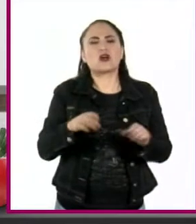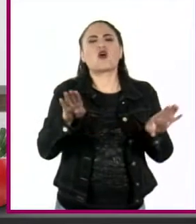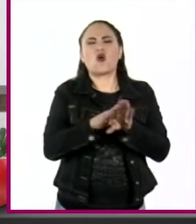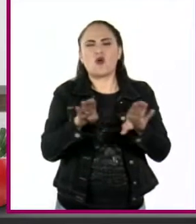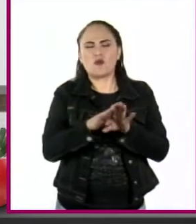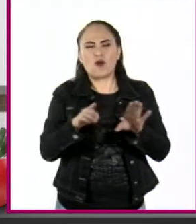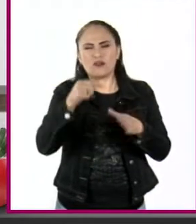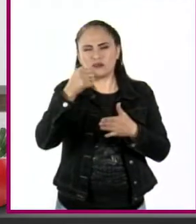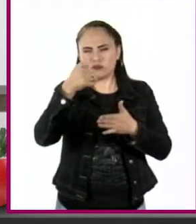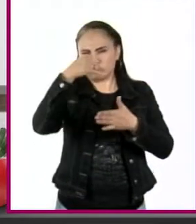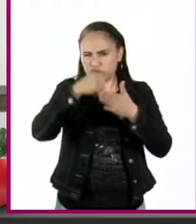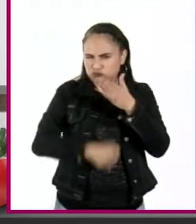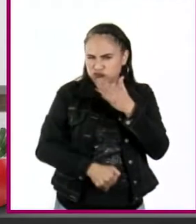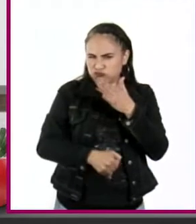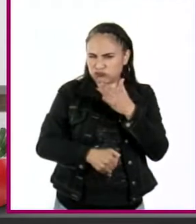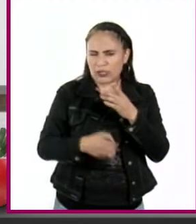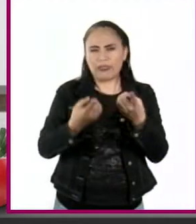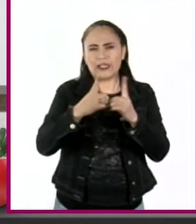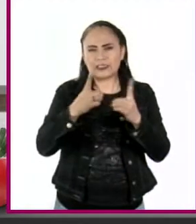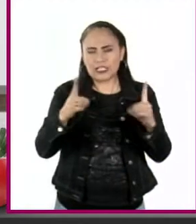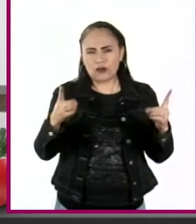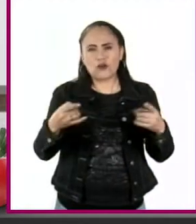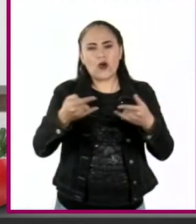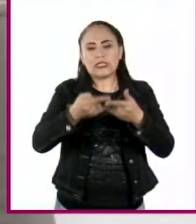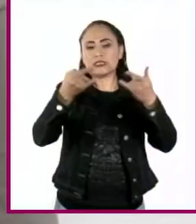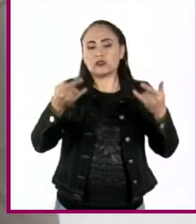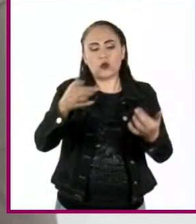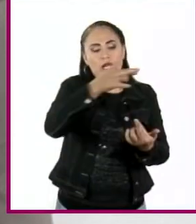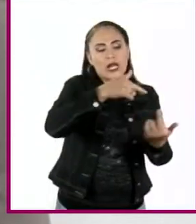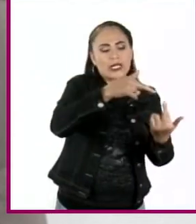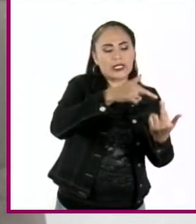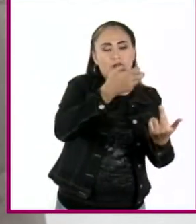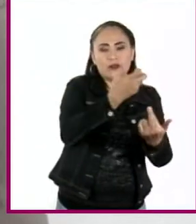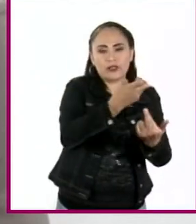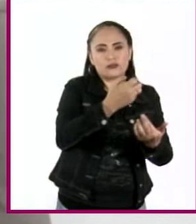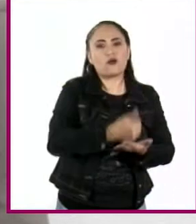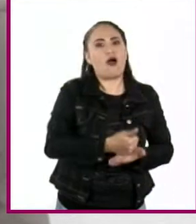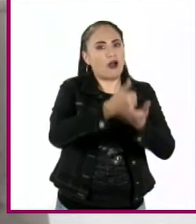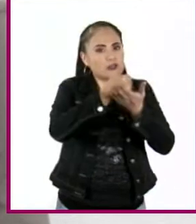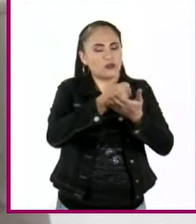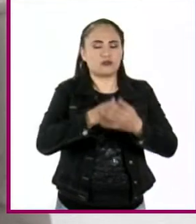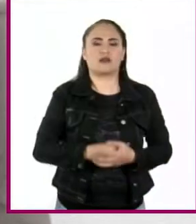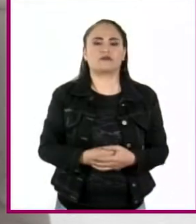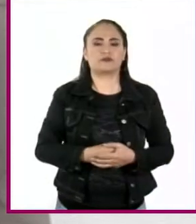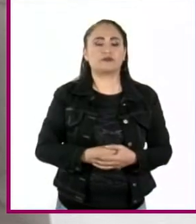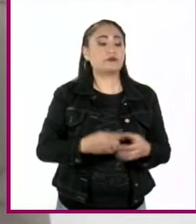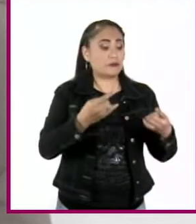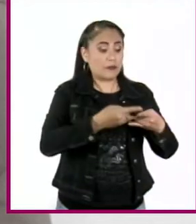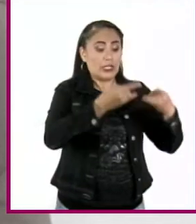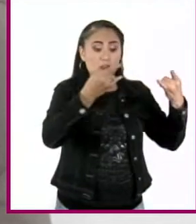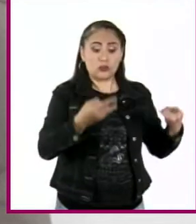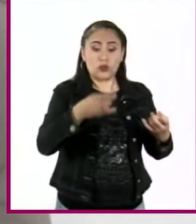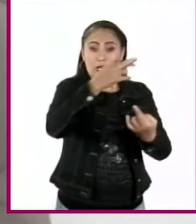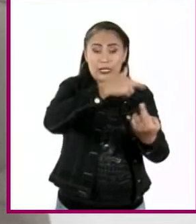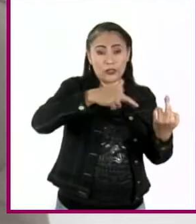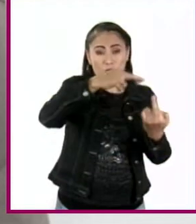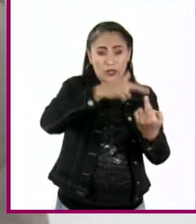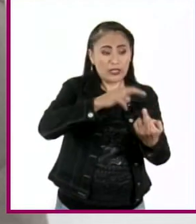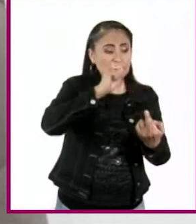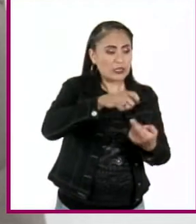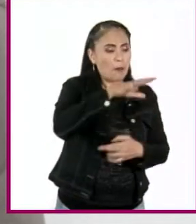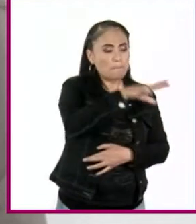a fondo, en todo su desarrollo, la historia de una región. De esta manera, la historia regional busca estudiar la historia de